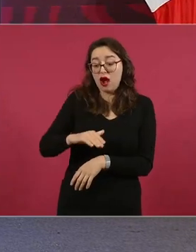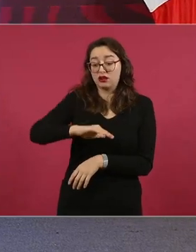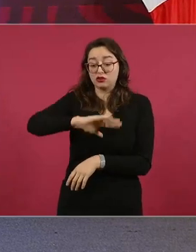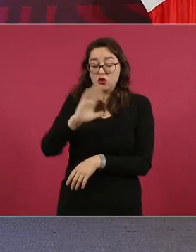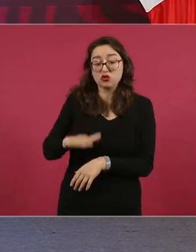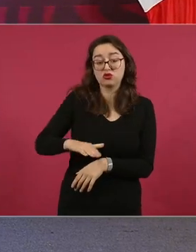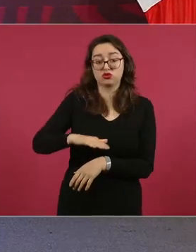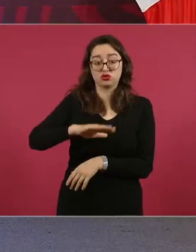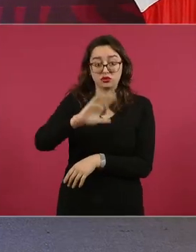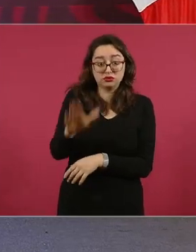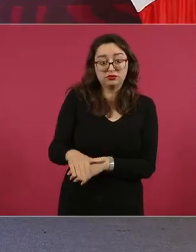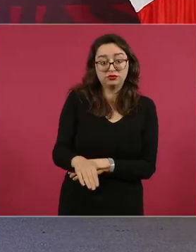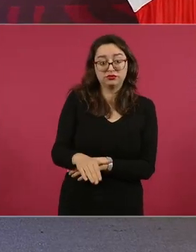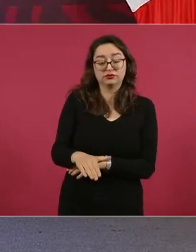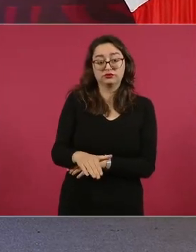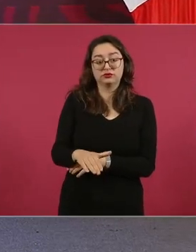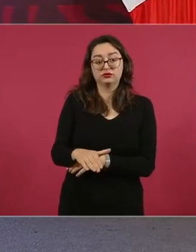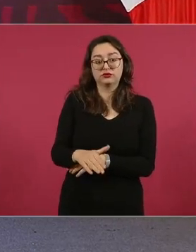como